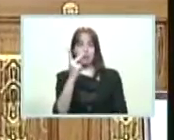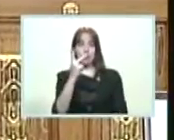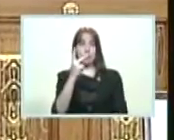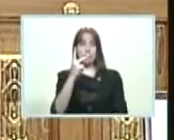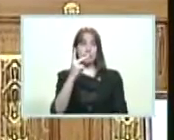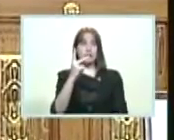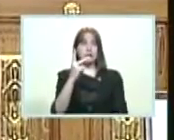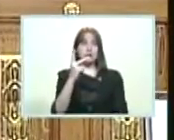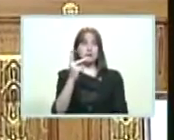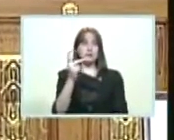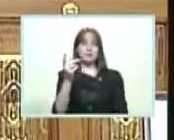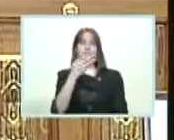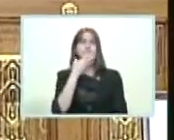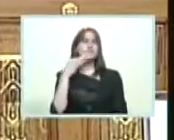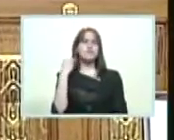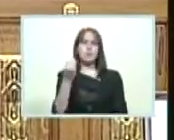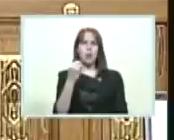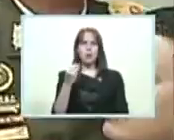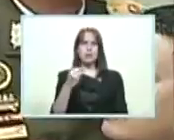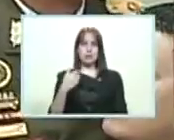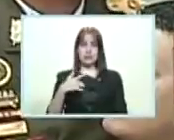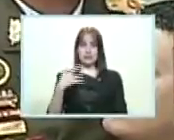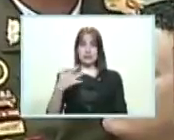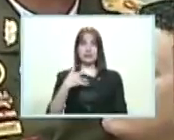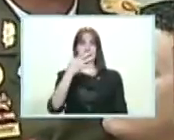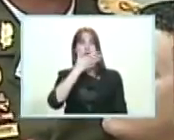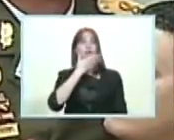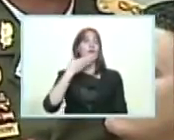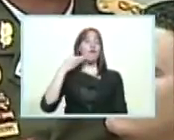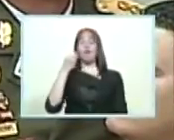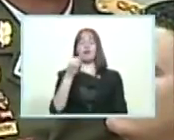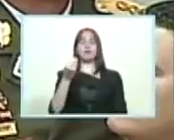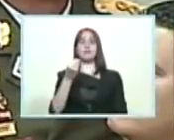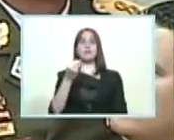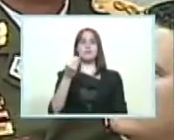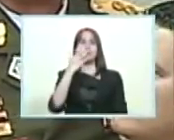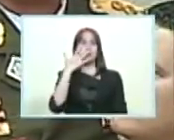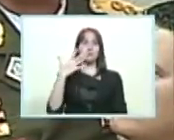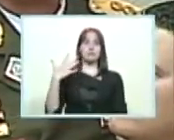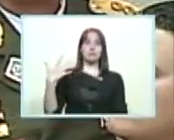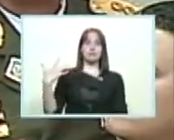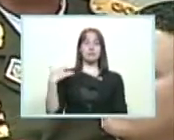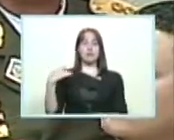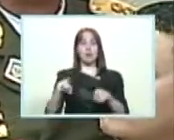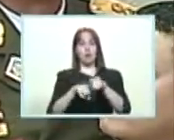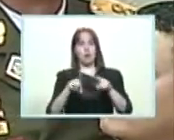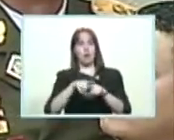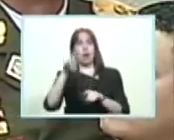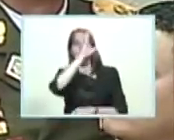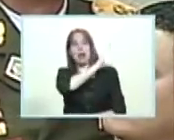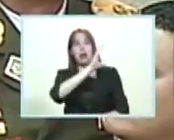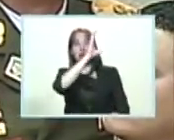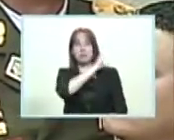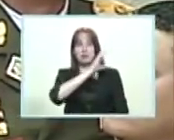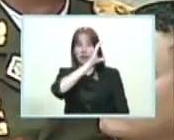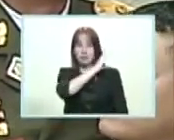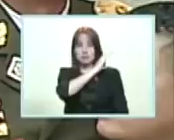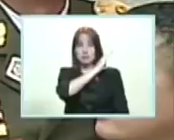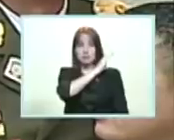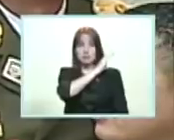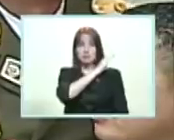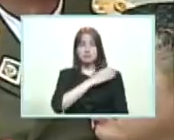muchacho, ¿verdad? Deben sentirse orgullosos de que este hijo de Chávez salió tan bueno, Capitán Escalona.